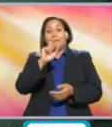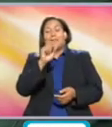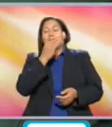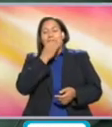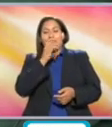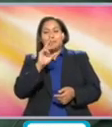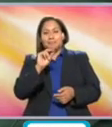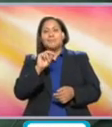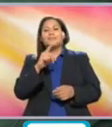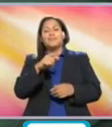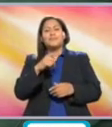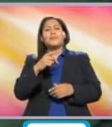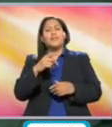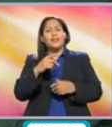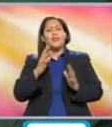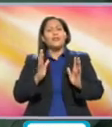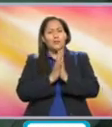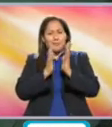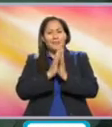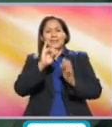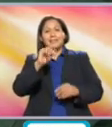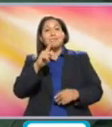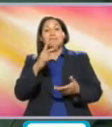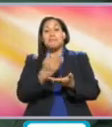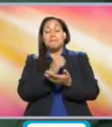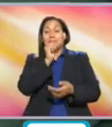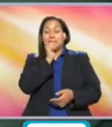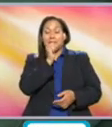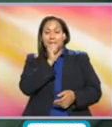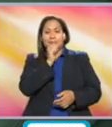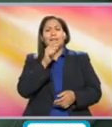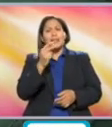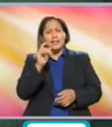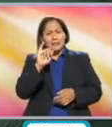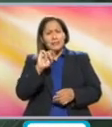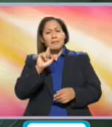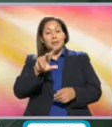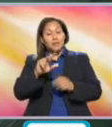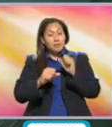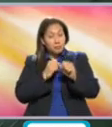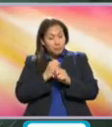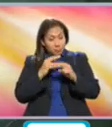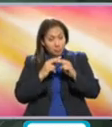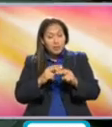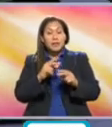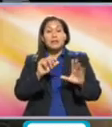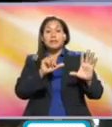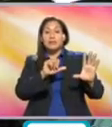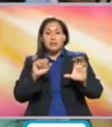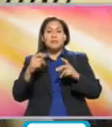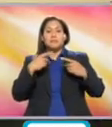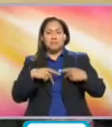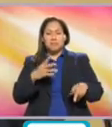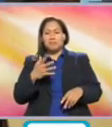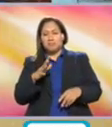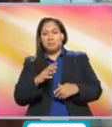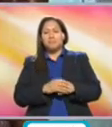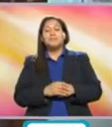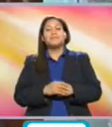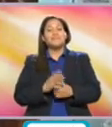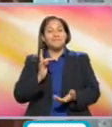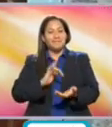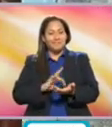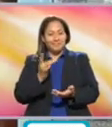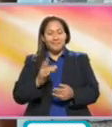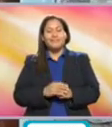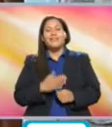Han competido, pero no nos han ganado. Pero sí, en la trayectoria que tenemos de 28 años, más de 600 personas.